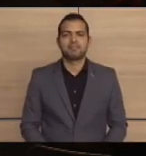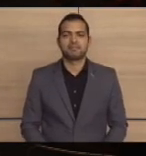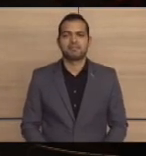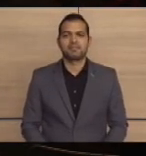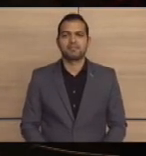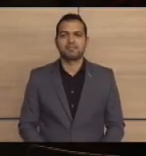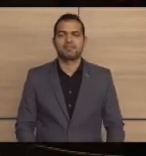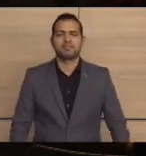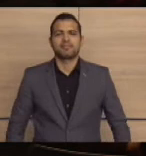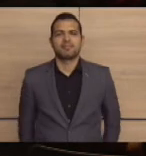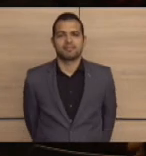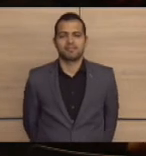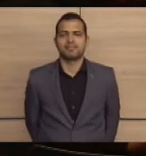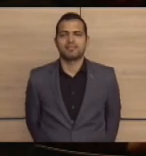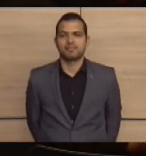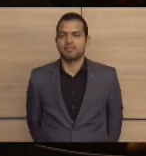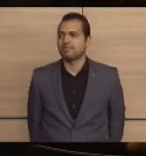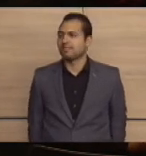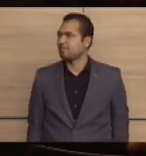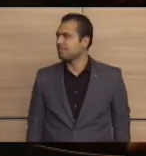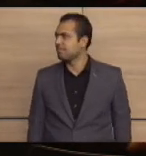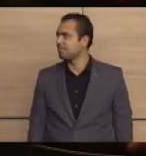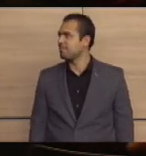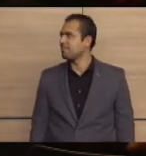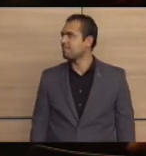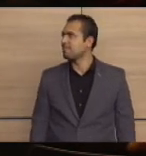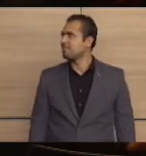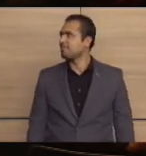Gracias, Santiago. Andrés, usted tiene